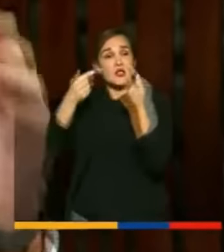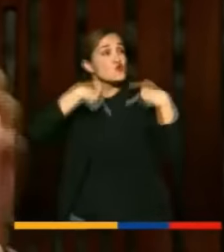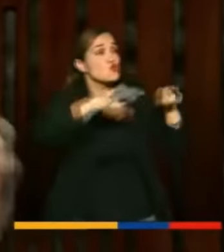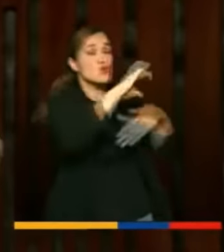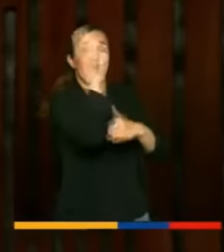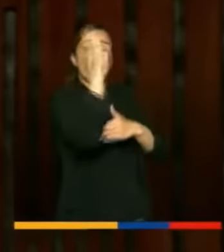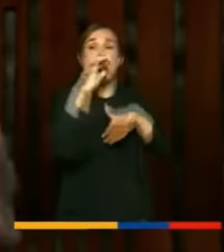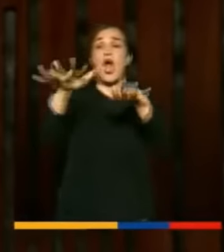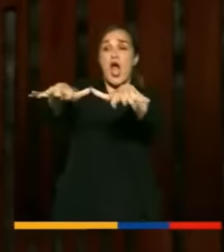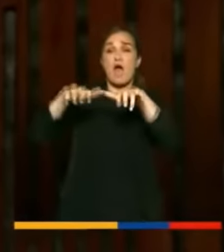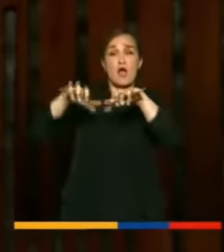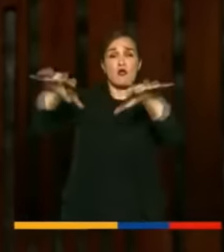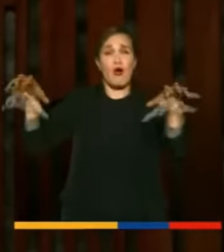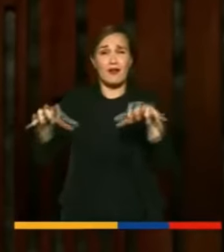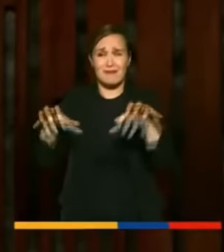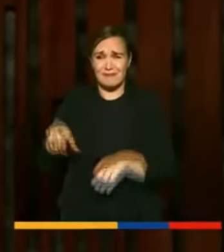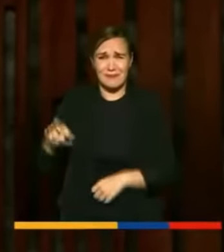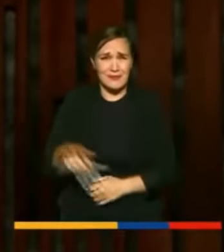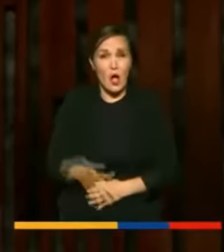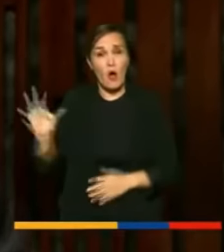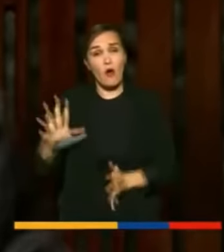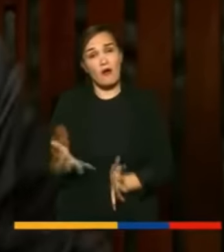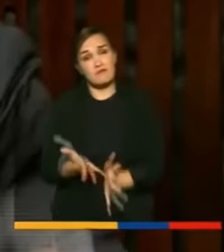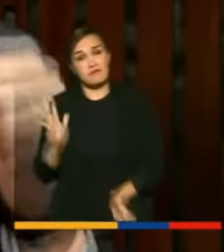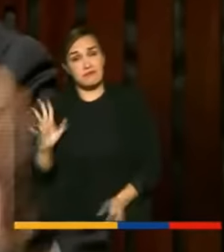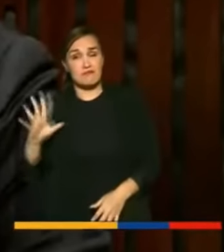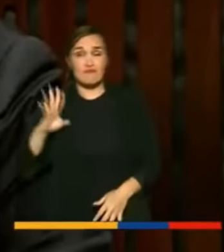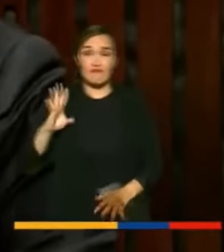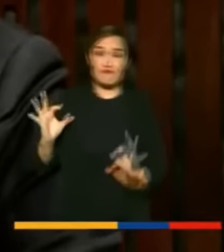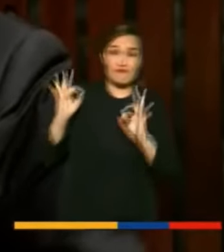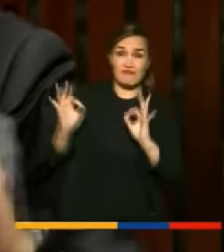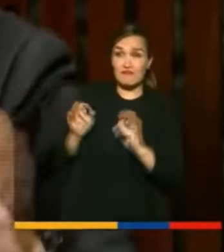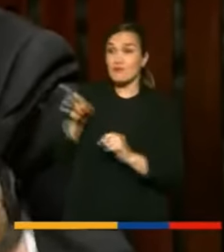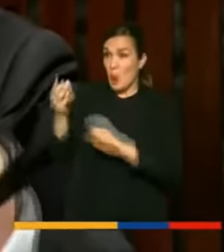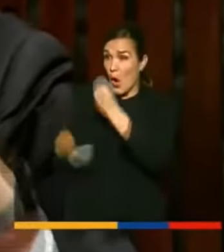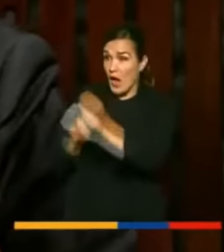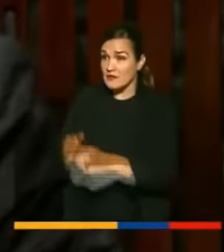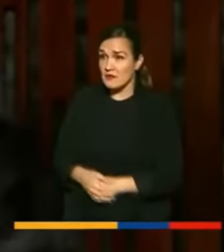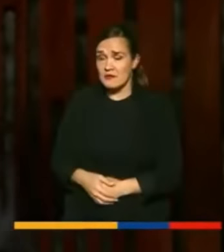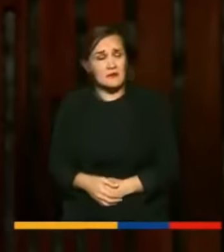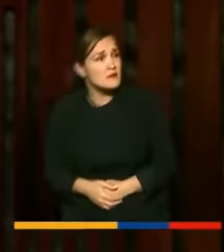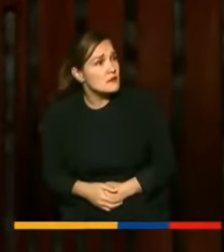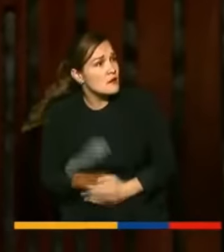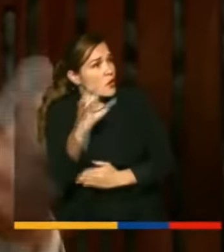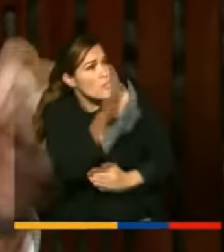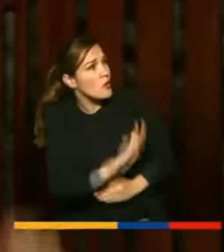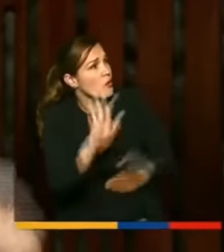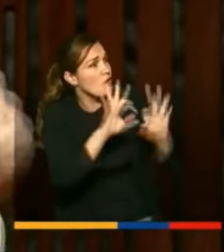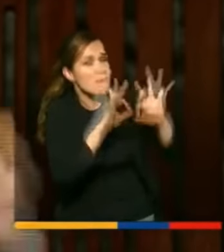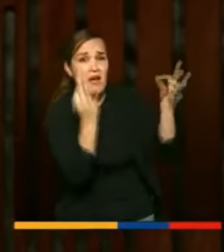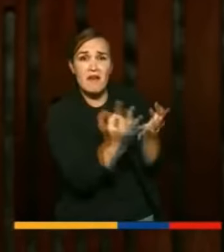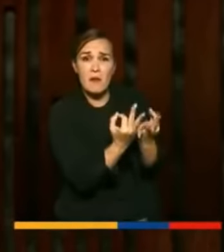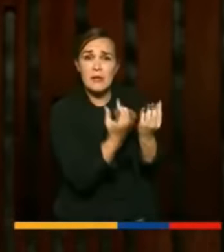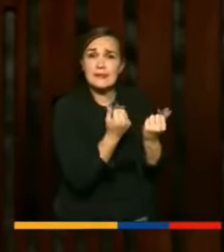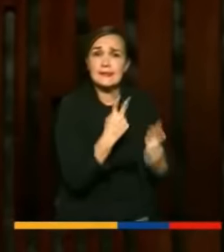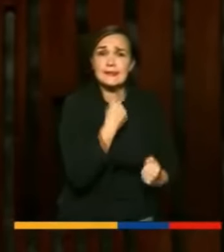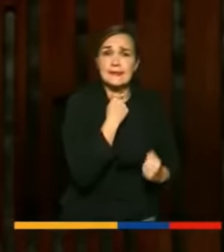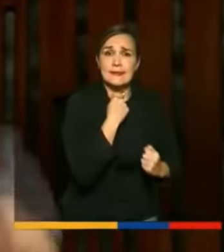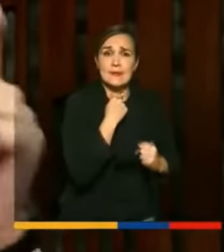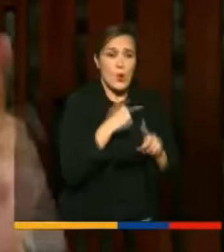haciendo eventos innecesarios y dándose lujos personales, las familias colombianas no llegan al final del mes por el alto costo de la